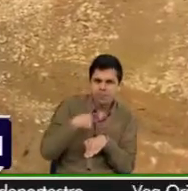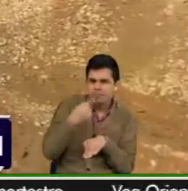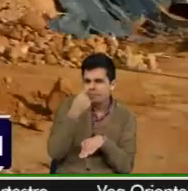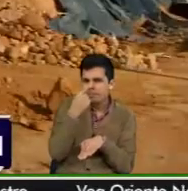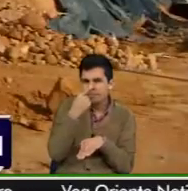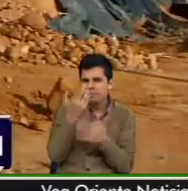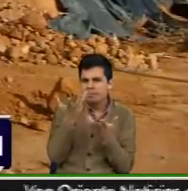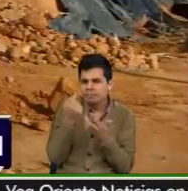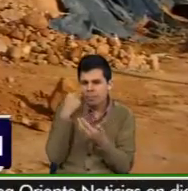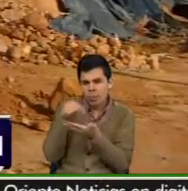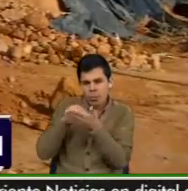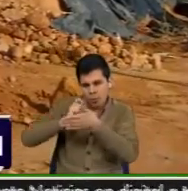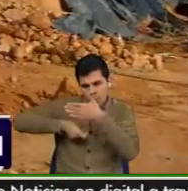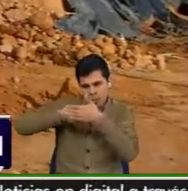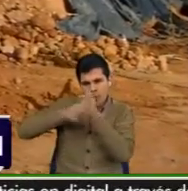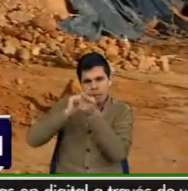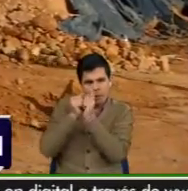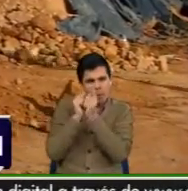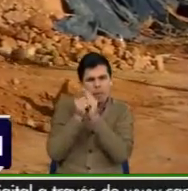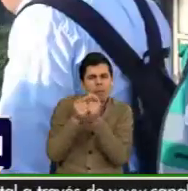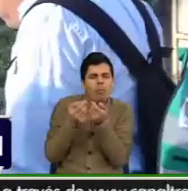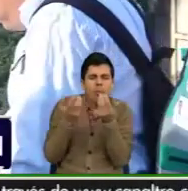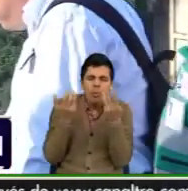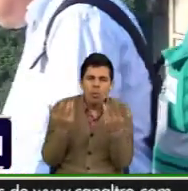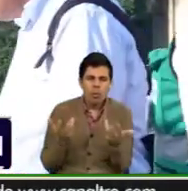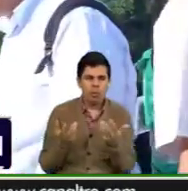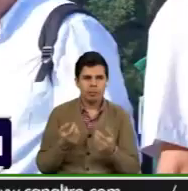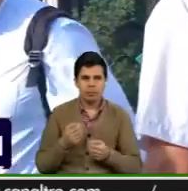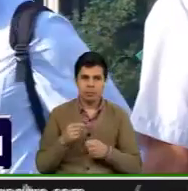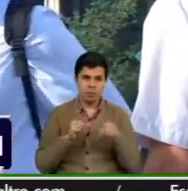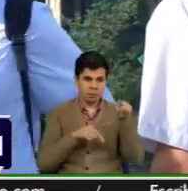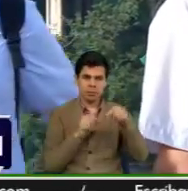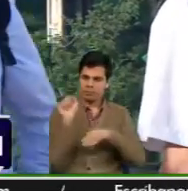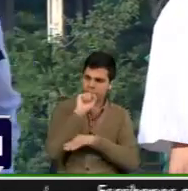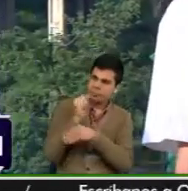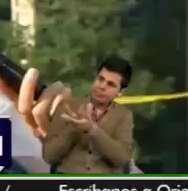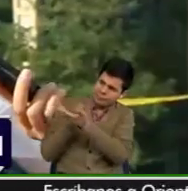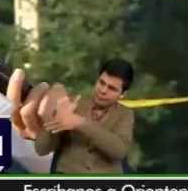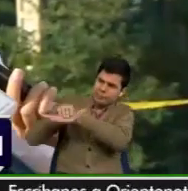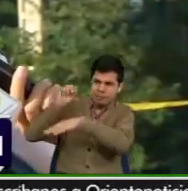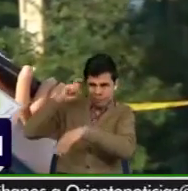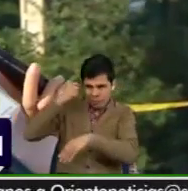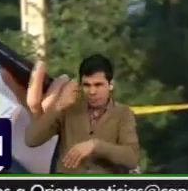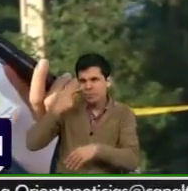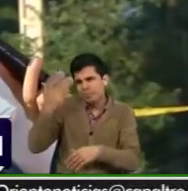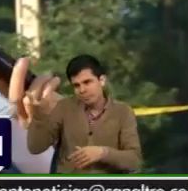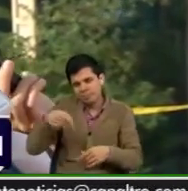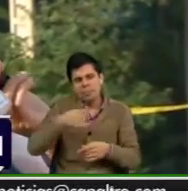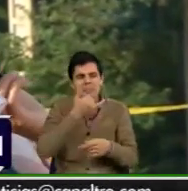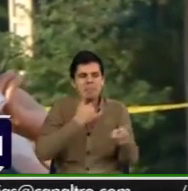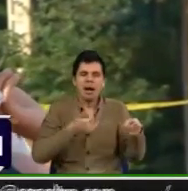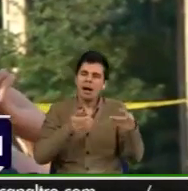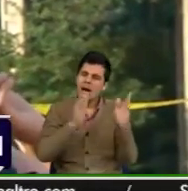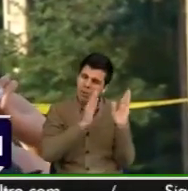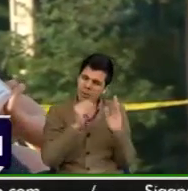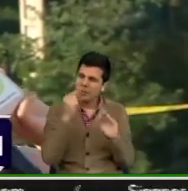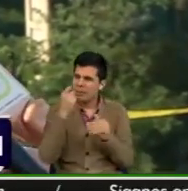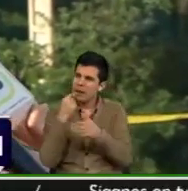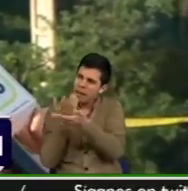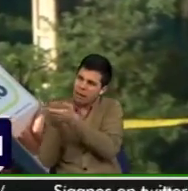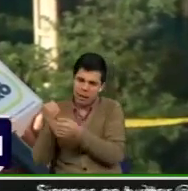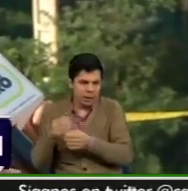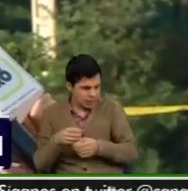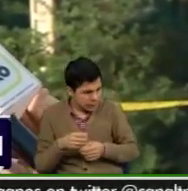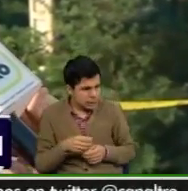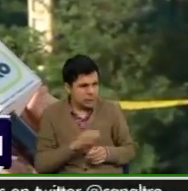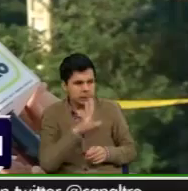por mejorar, todavía se han presentado muchas recomendaciones por parte de los mismos conductores, pero vamos